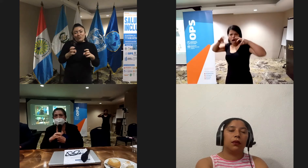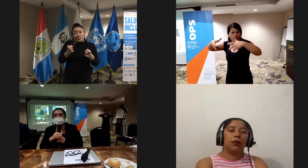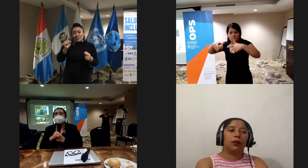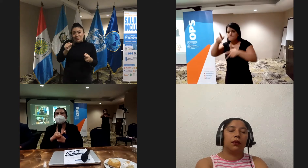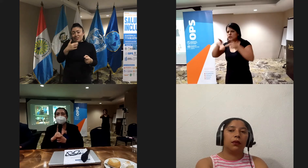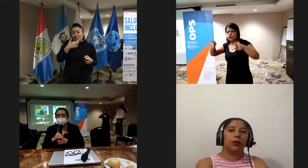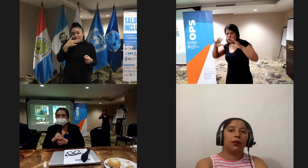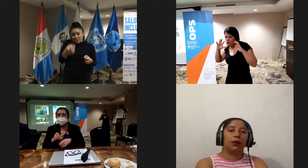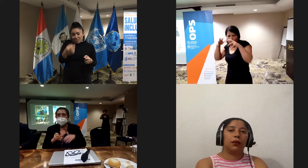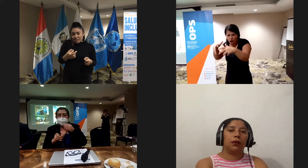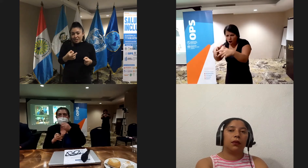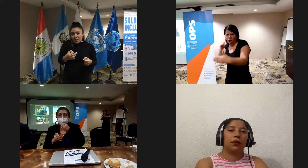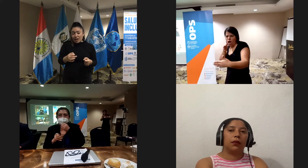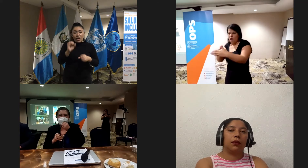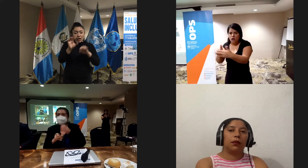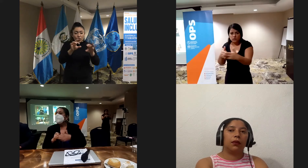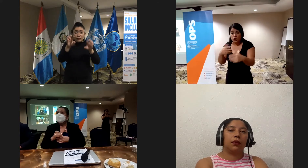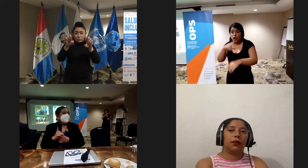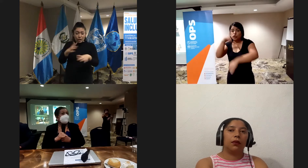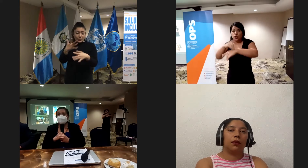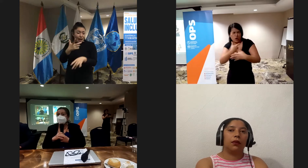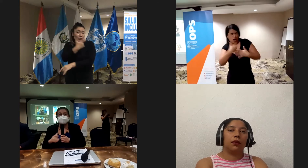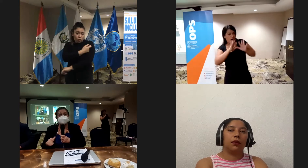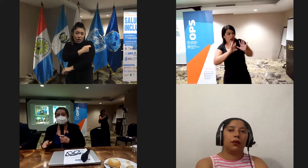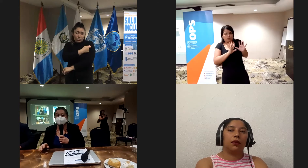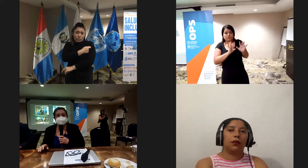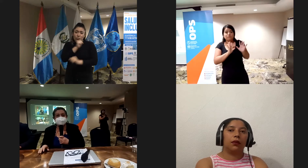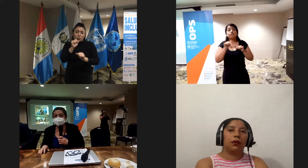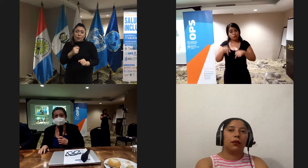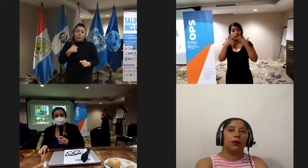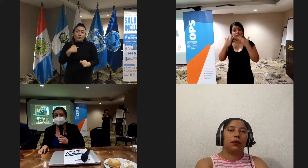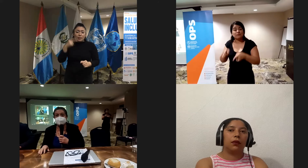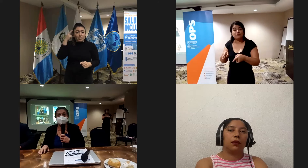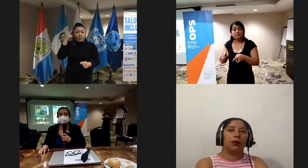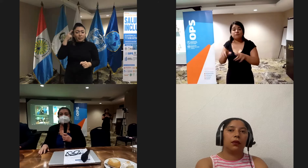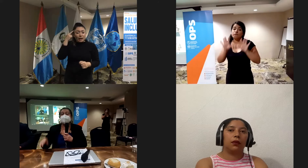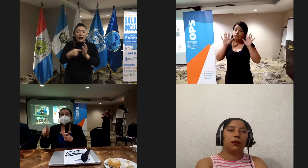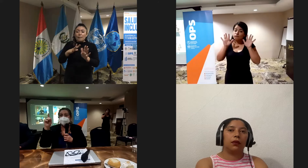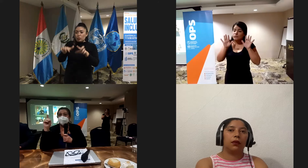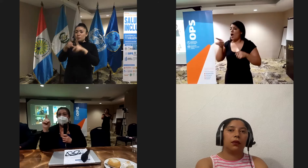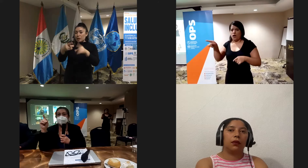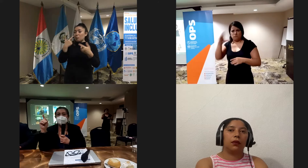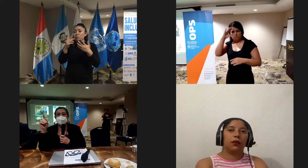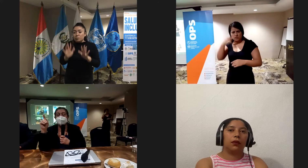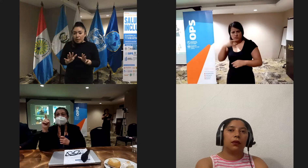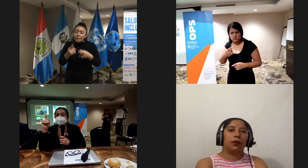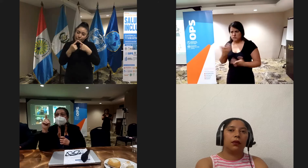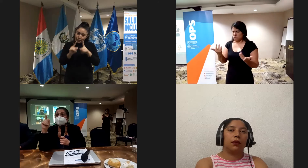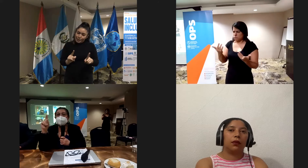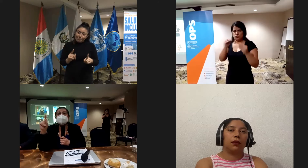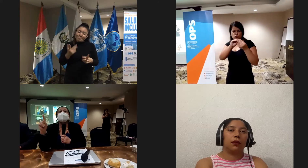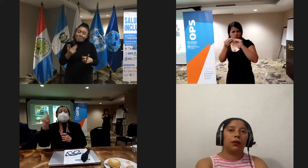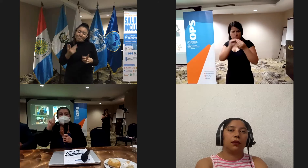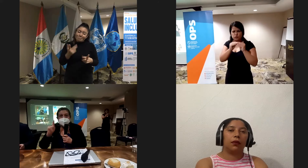cierto, son las personas que se han vacunado, tampoco vamos a acusar que son personas con discapacidad, pero